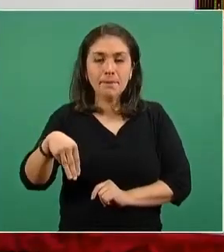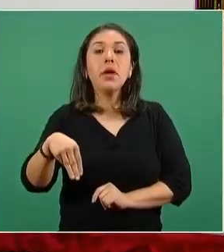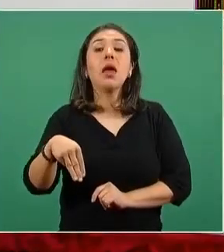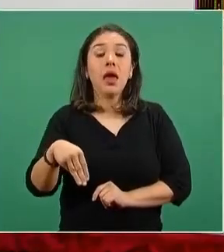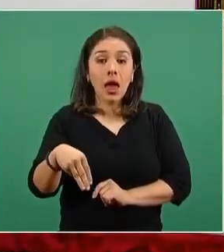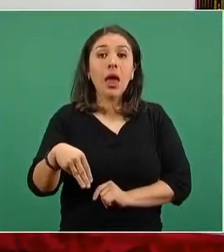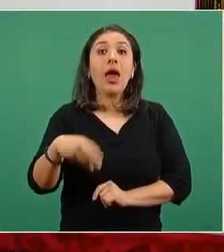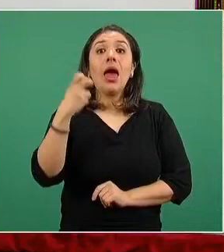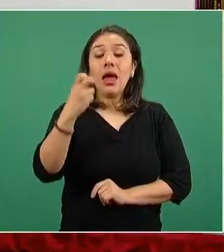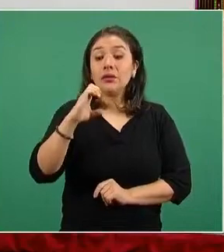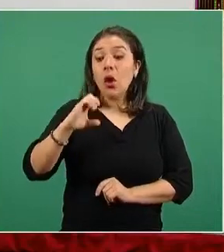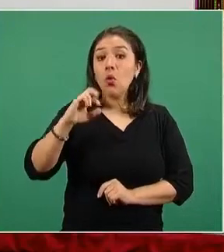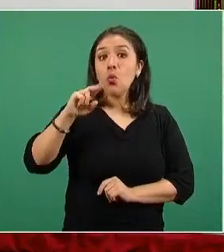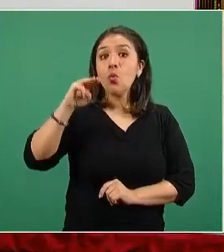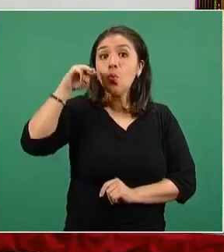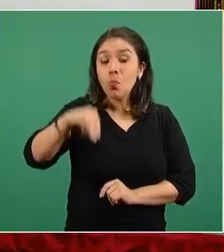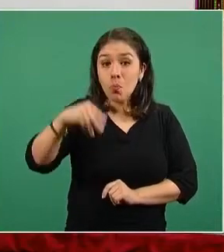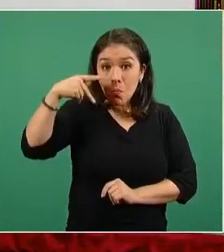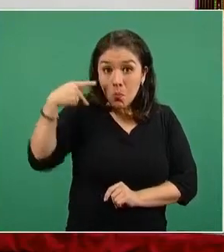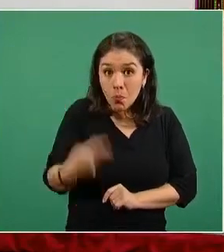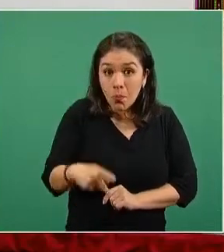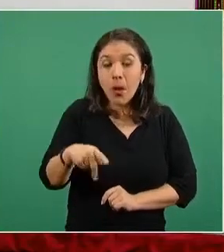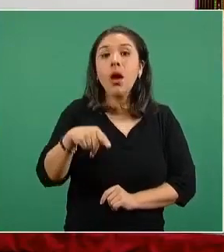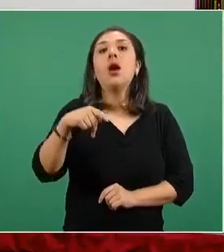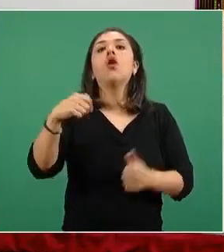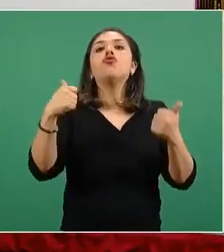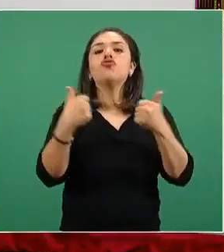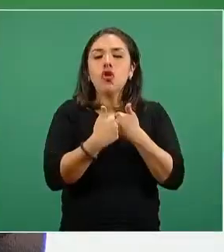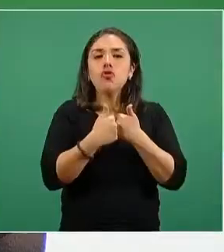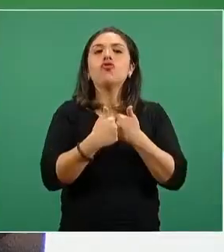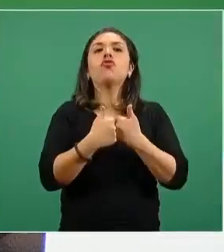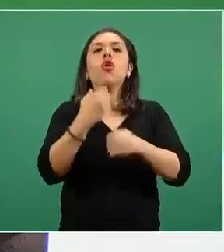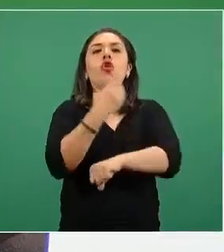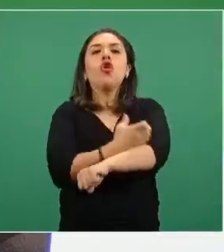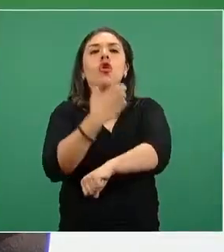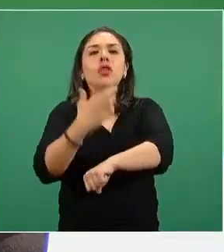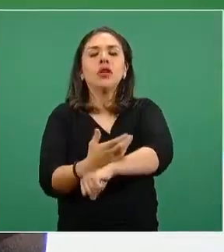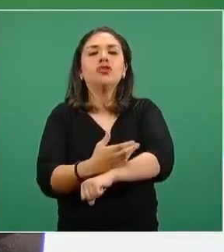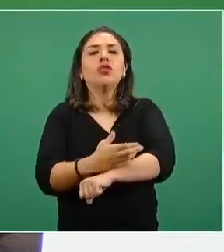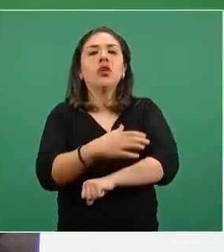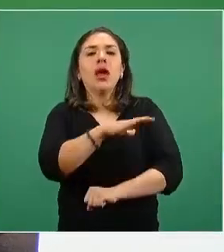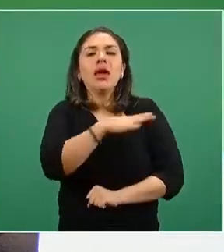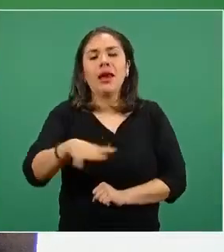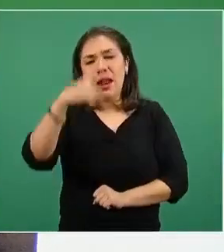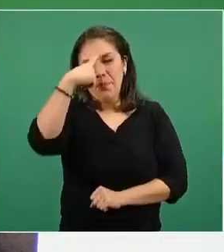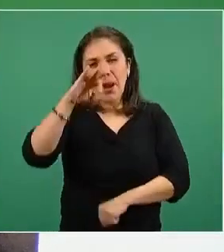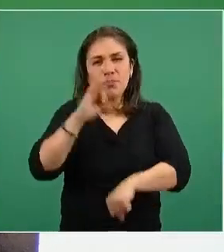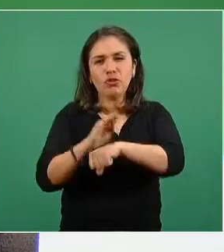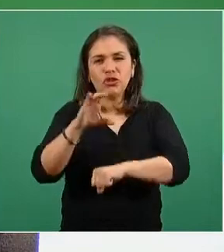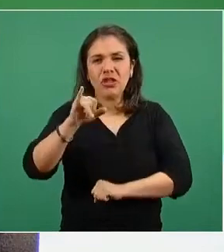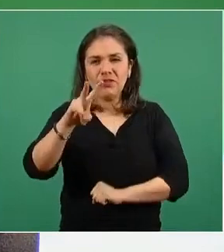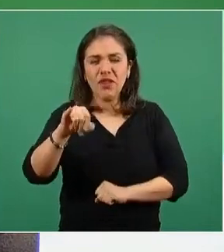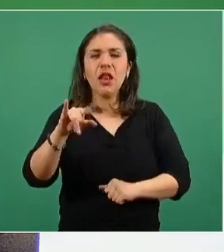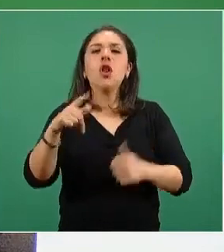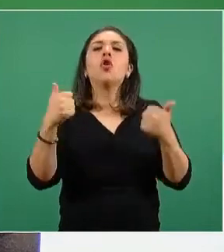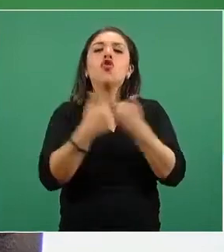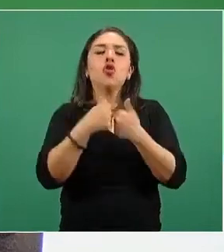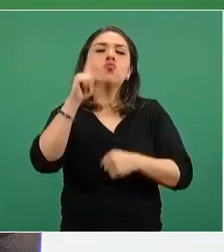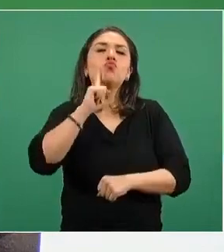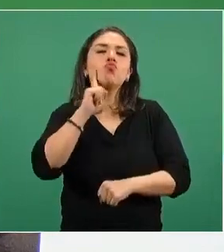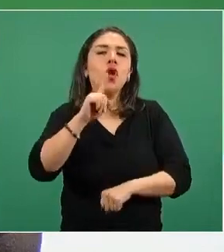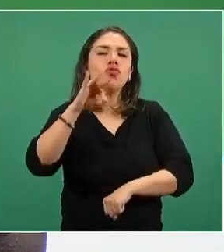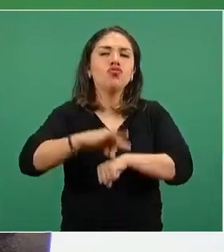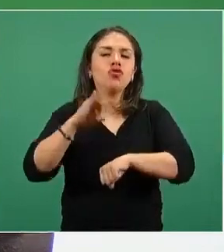el Centro Regulador de Urgencias Médicas Nacional y la Coordinación General de Protección Civil, a cargo de nuestra querida amiga y compañera